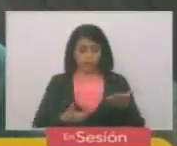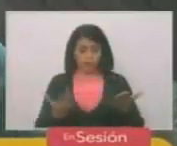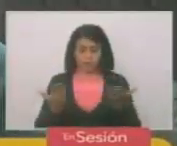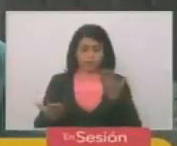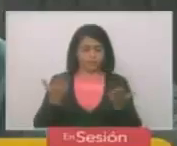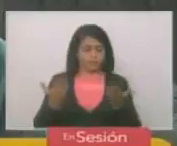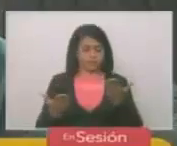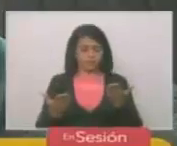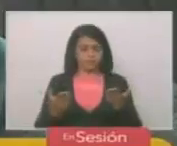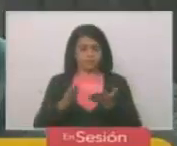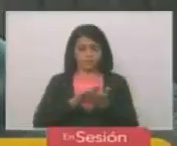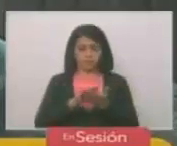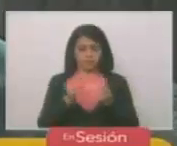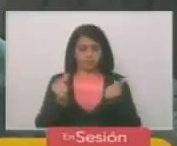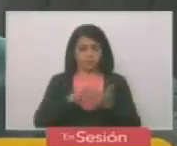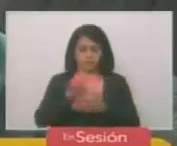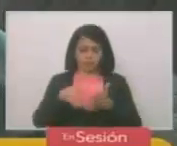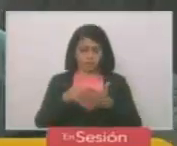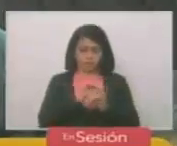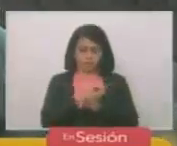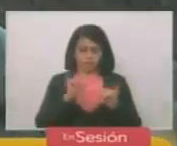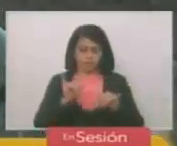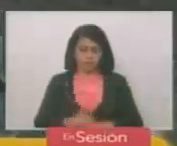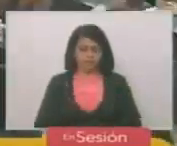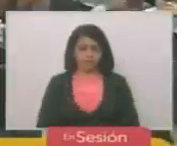fácil de resolverlo. Es todo, señor presidente.